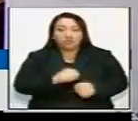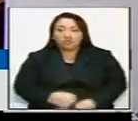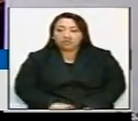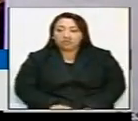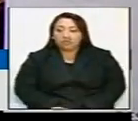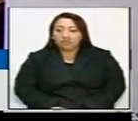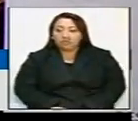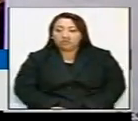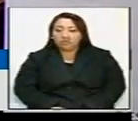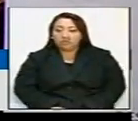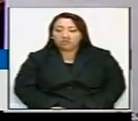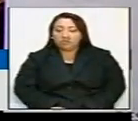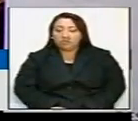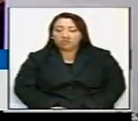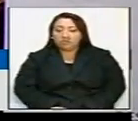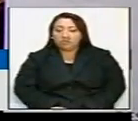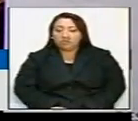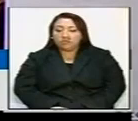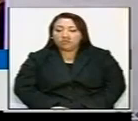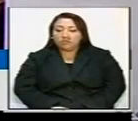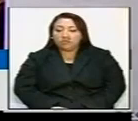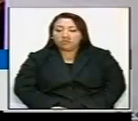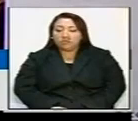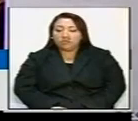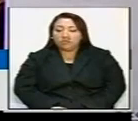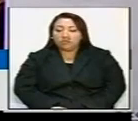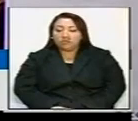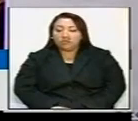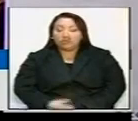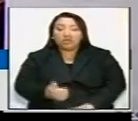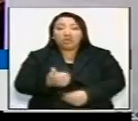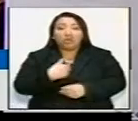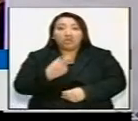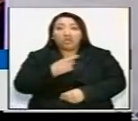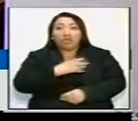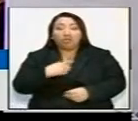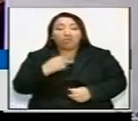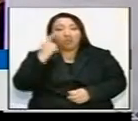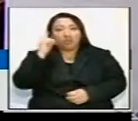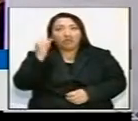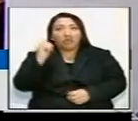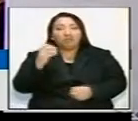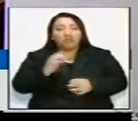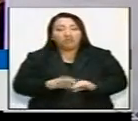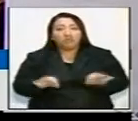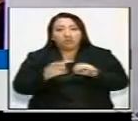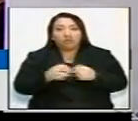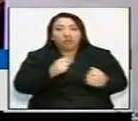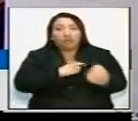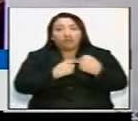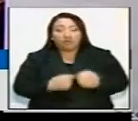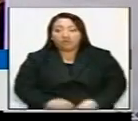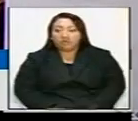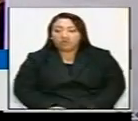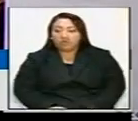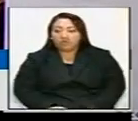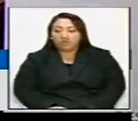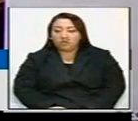instituciones que han permitido al gobierno tener un caso más creíble, más sólido